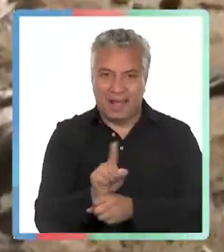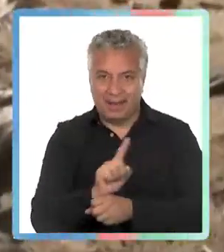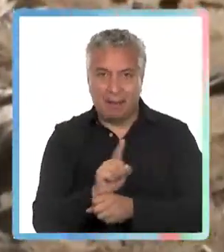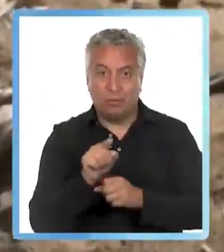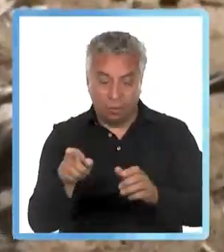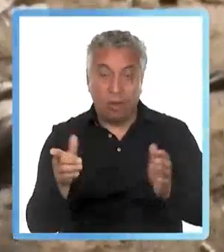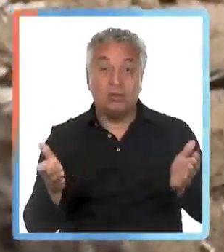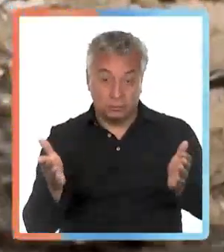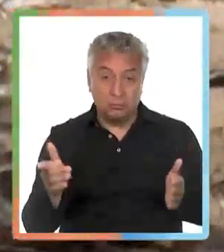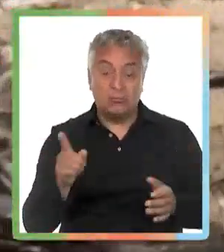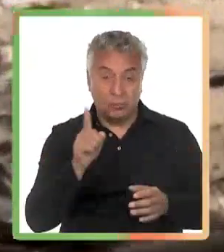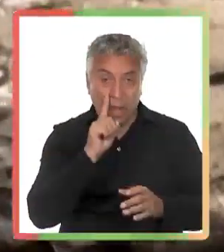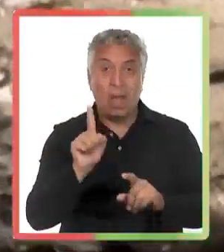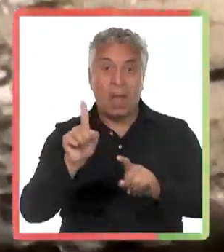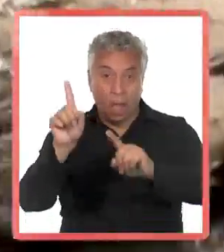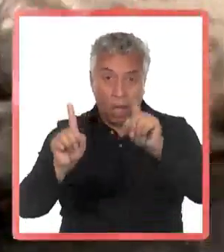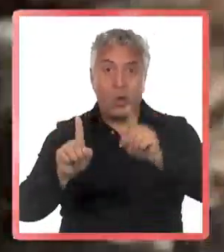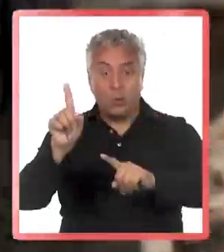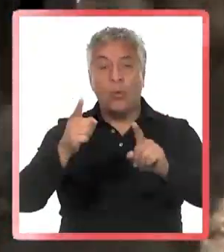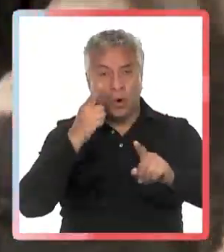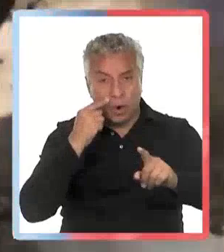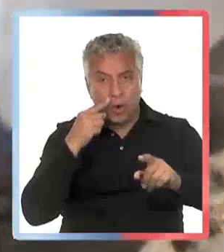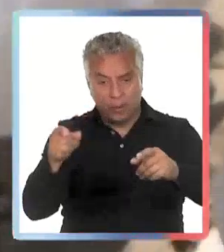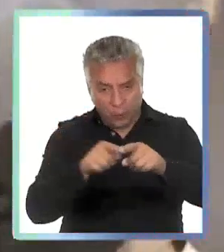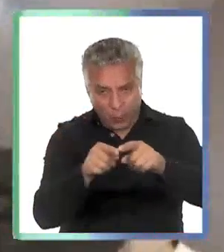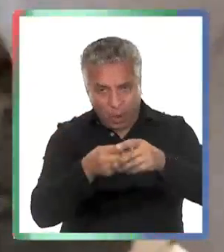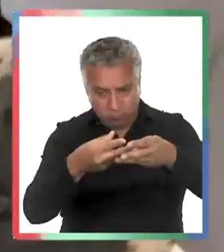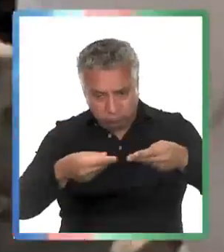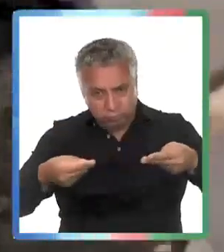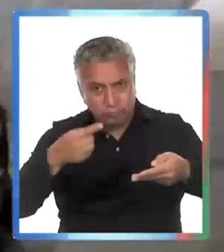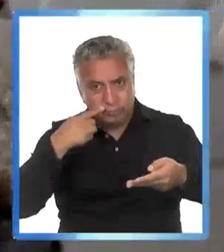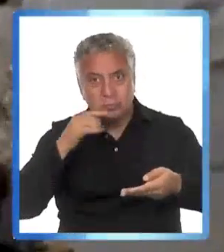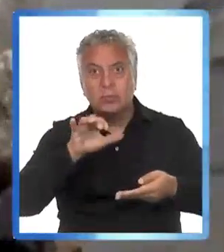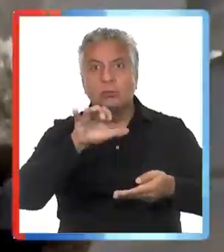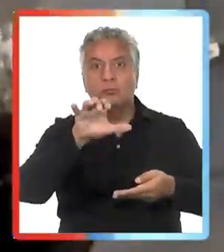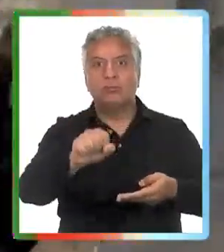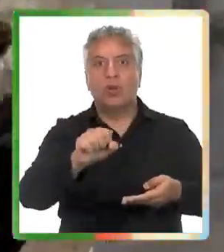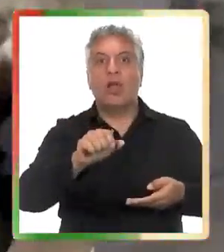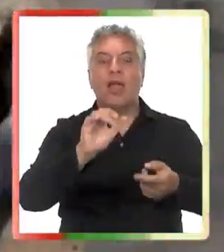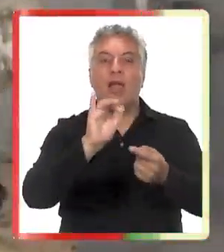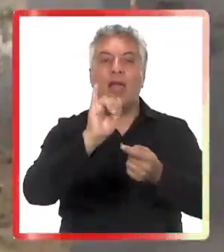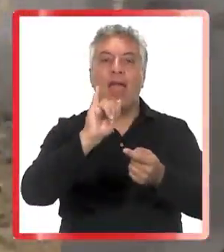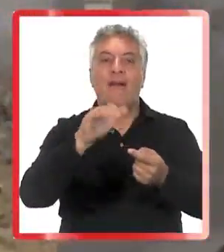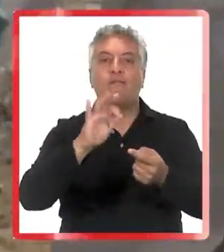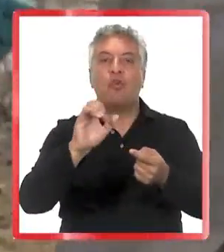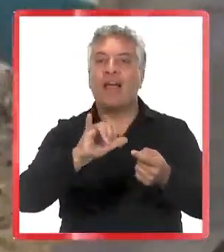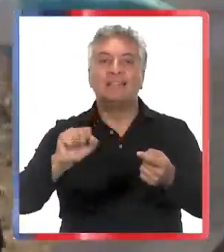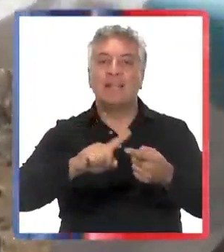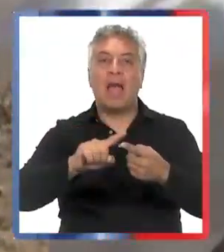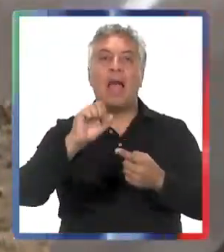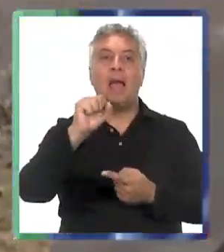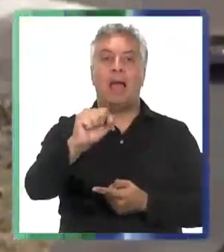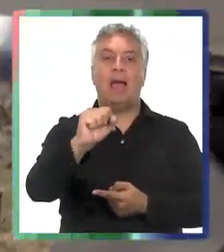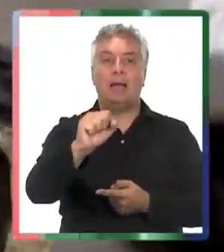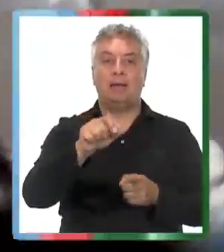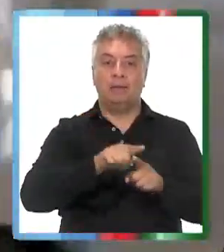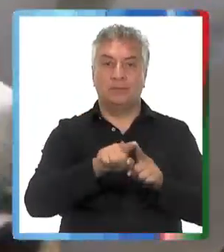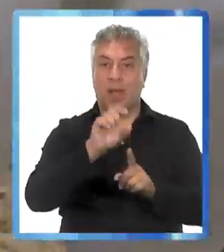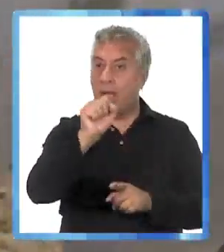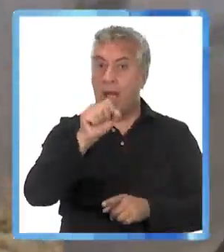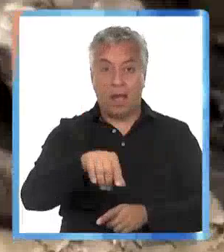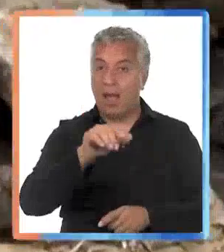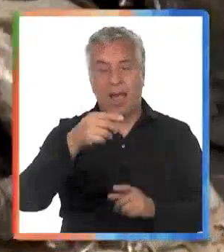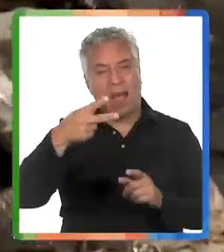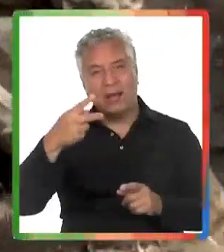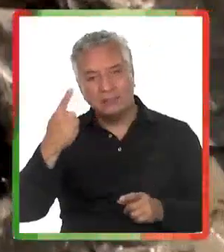cuestión, un tema técnico, pero hay algunos paneles de estos moleculares que se detectan, por ejemplo, influenza A, pero que no es de las típicas